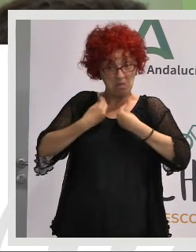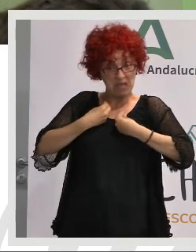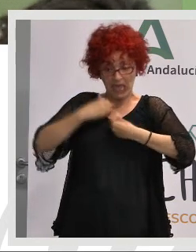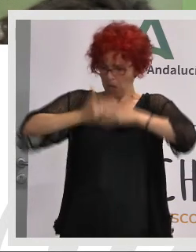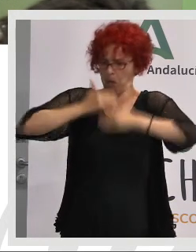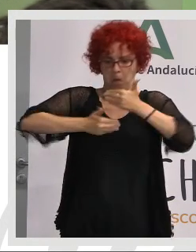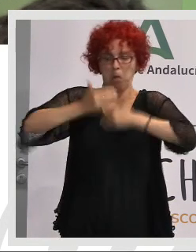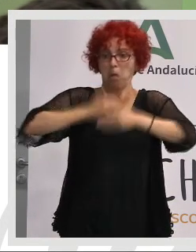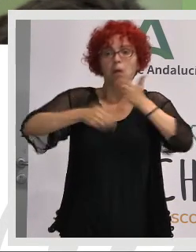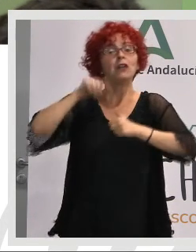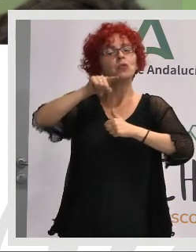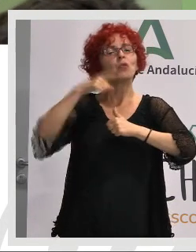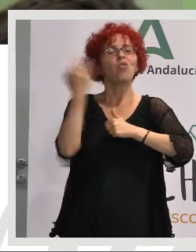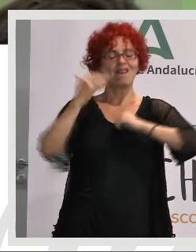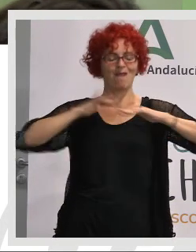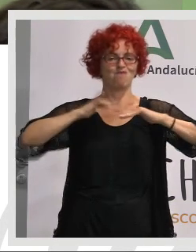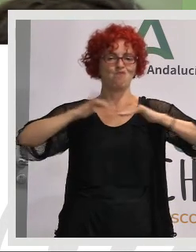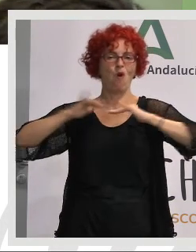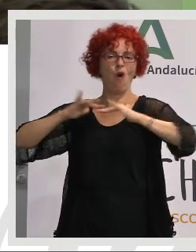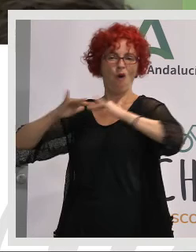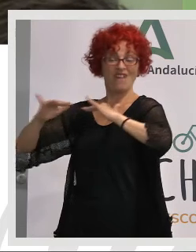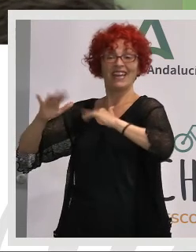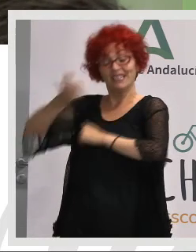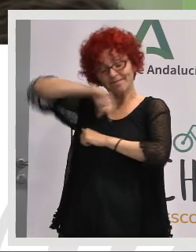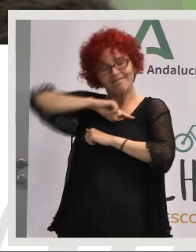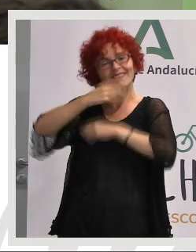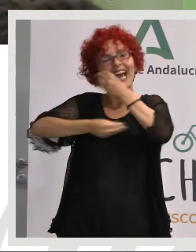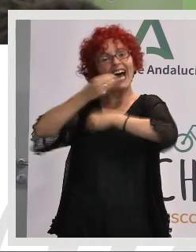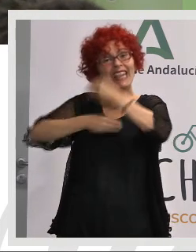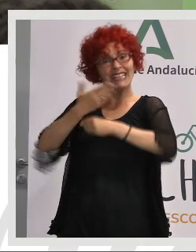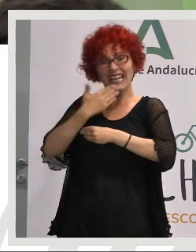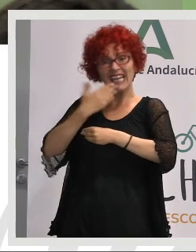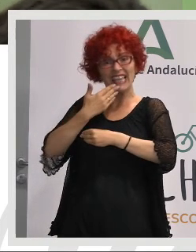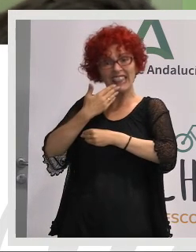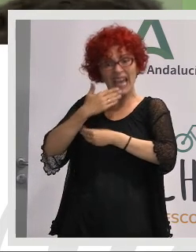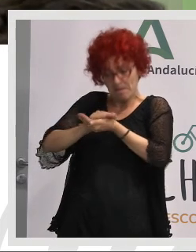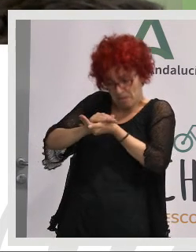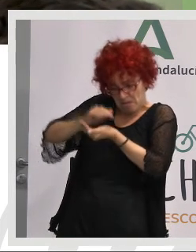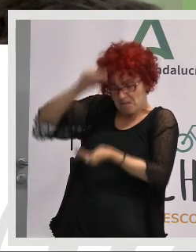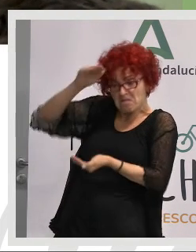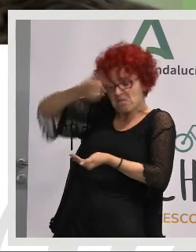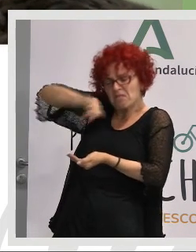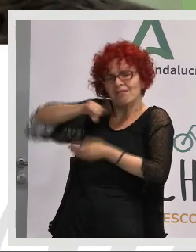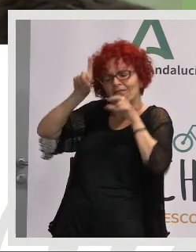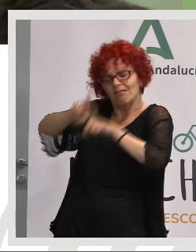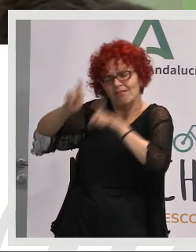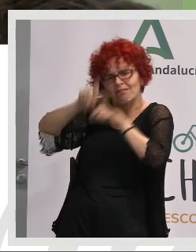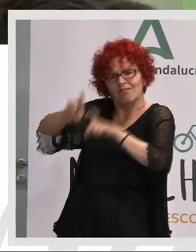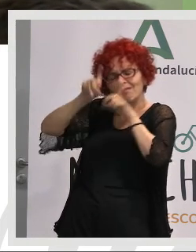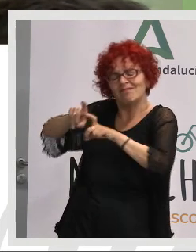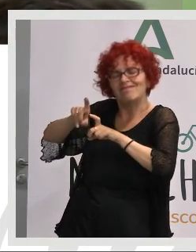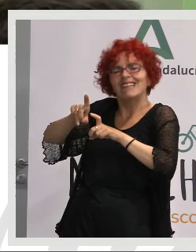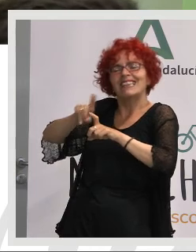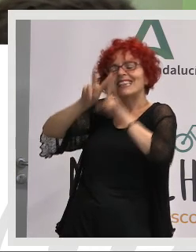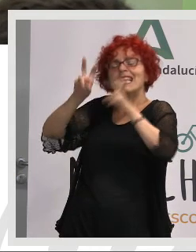hacen partícipe a toda la comunidad educativa para que desde edades tempranas vayan adquiriendo buenos hábitos de vida saludable y